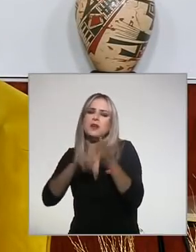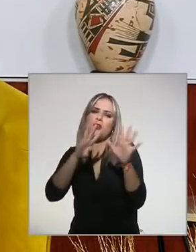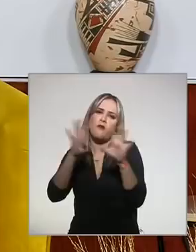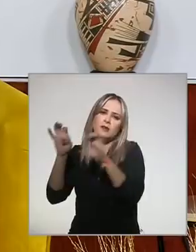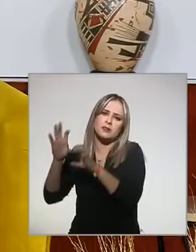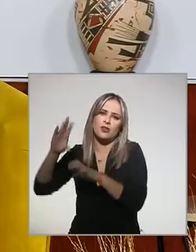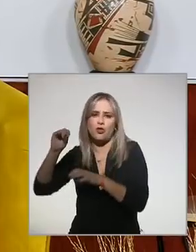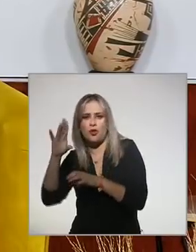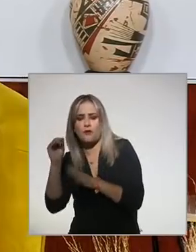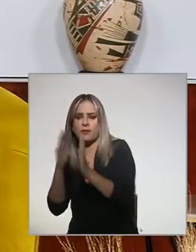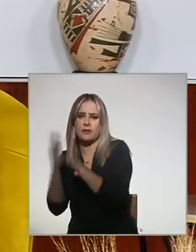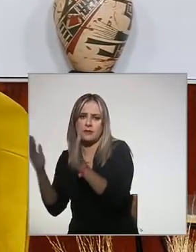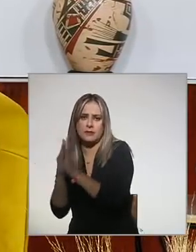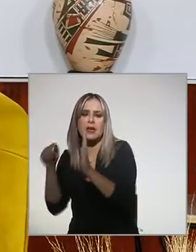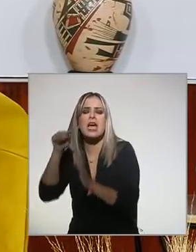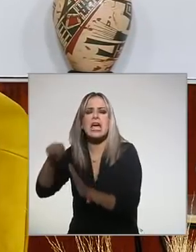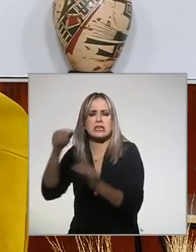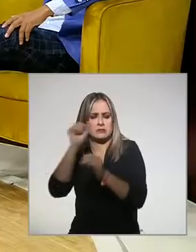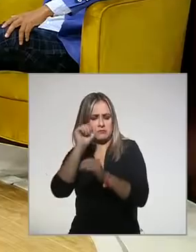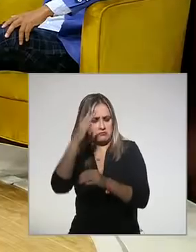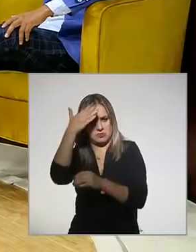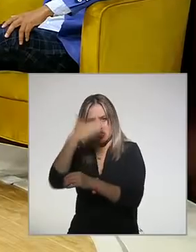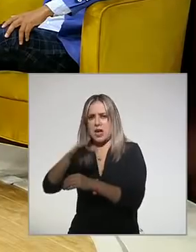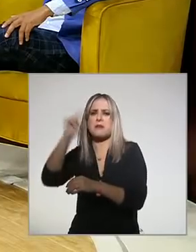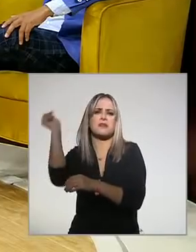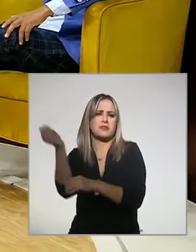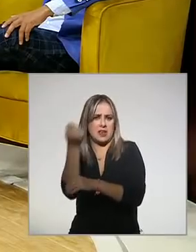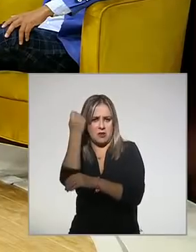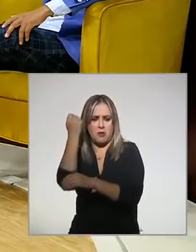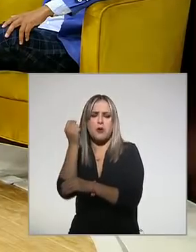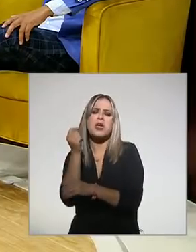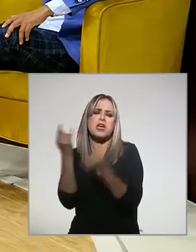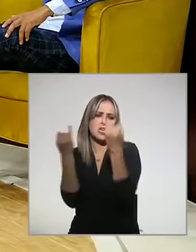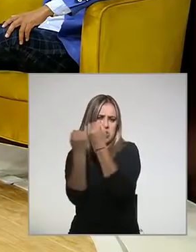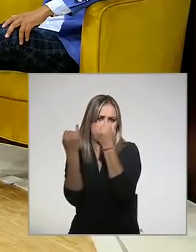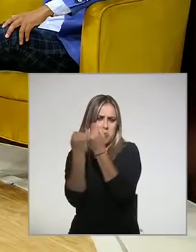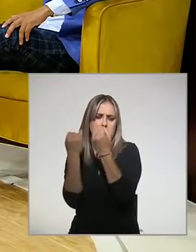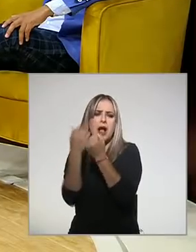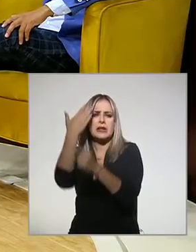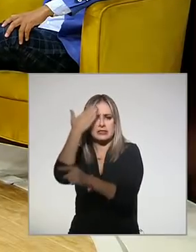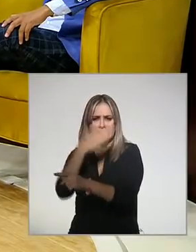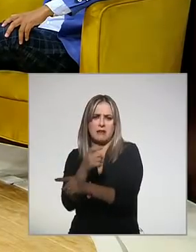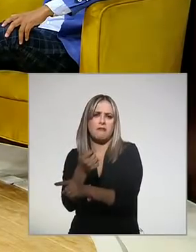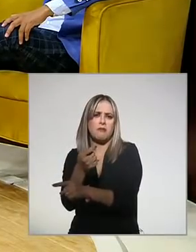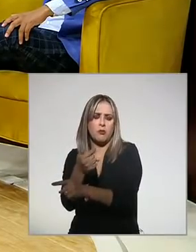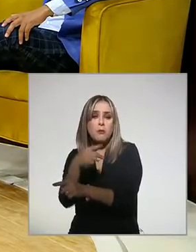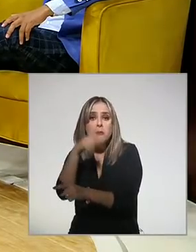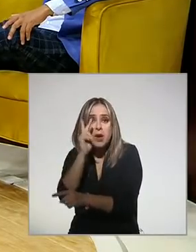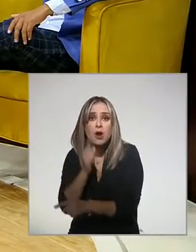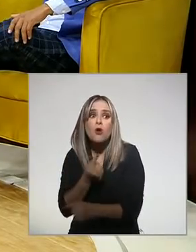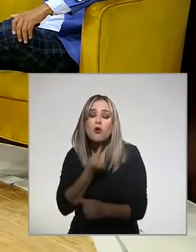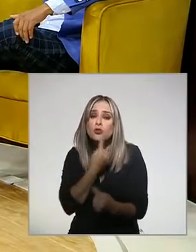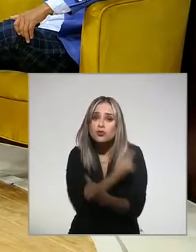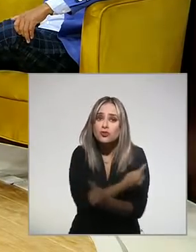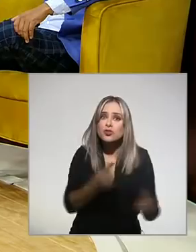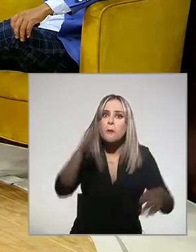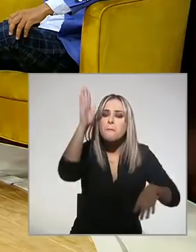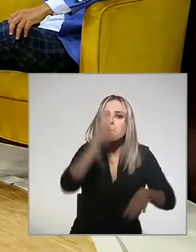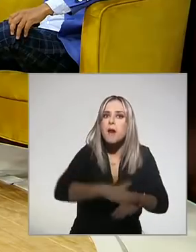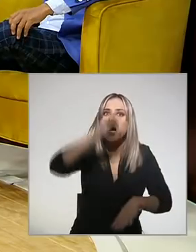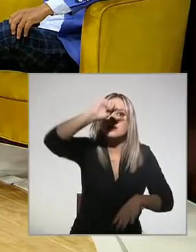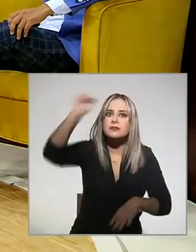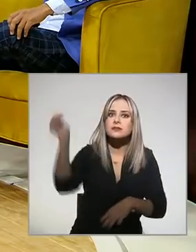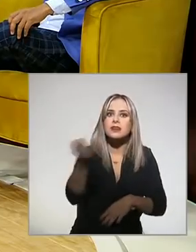están más relacionados con la tecnología tal vez que otras generaciones, pero aún así los niños de repente saben más de tecnología